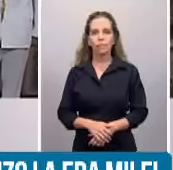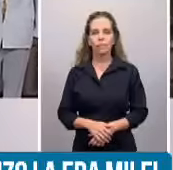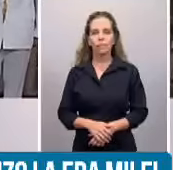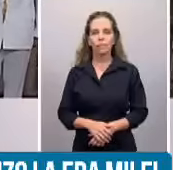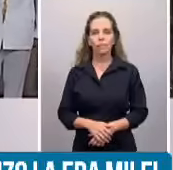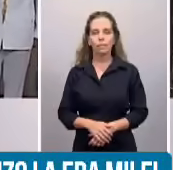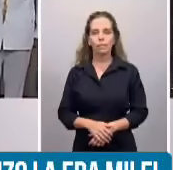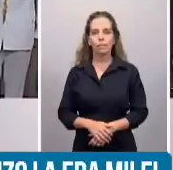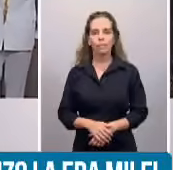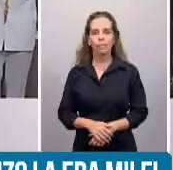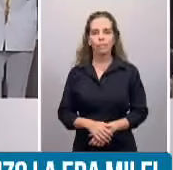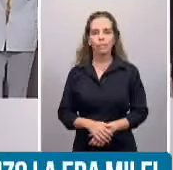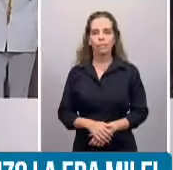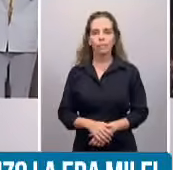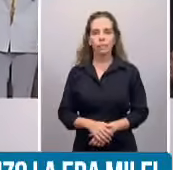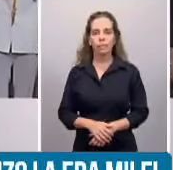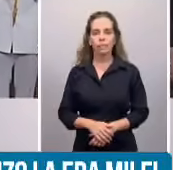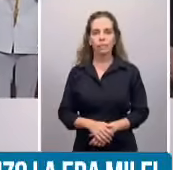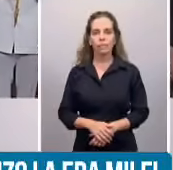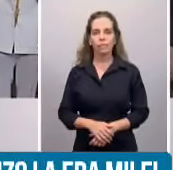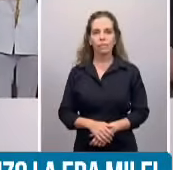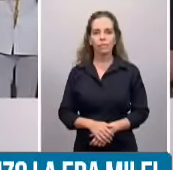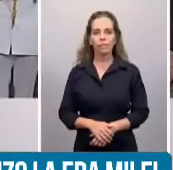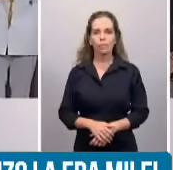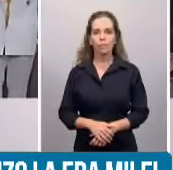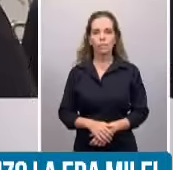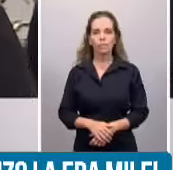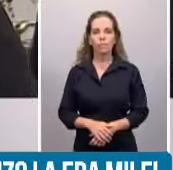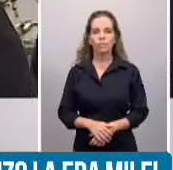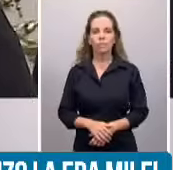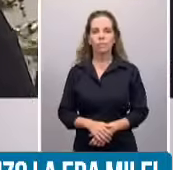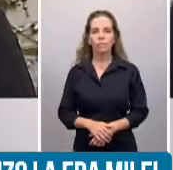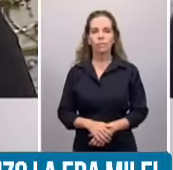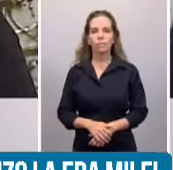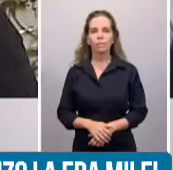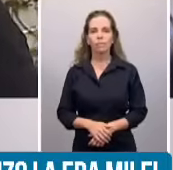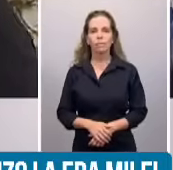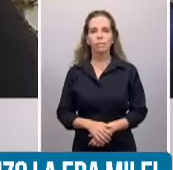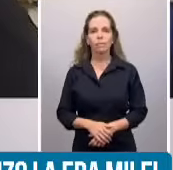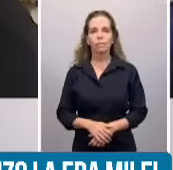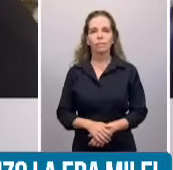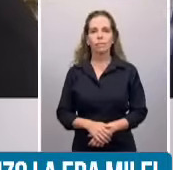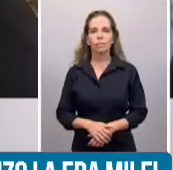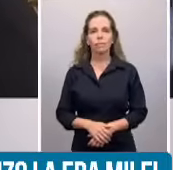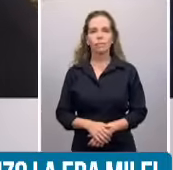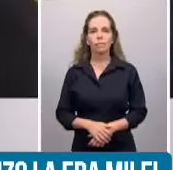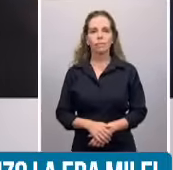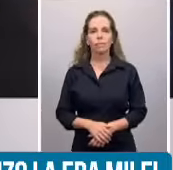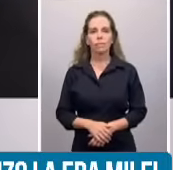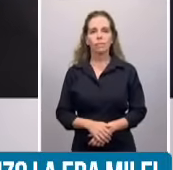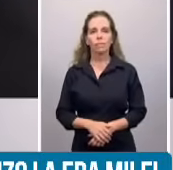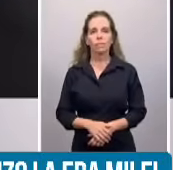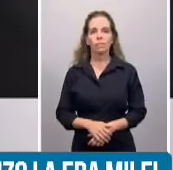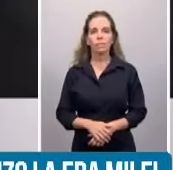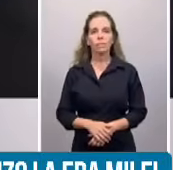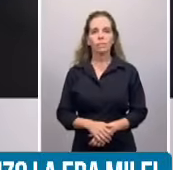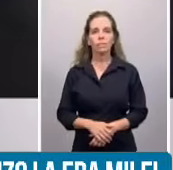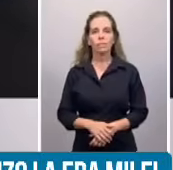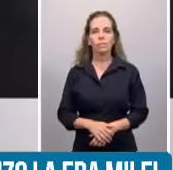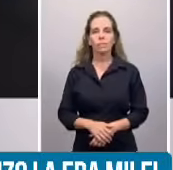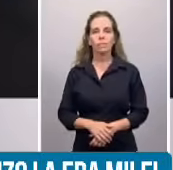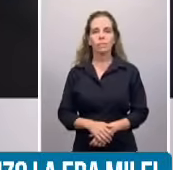debió llegar de madrugada, hecho a propósito, no es que vino porque estaba se arregló la visita. Estaba todo arreglado para llegar a madrugada. Además, está regalando un calendario de Hanukkah.